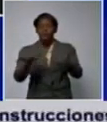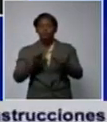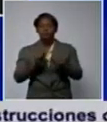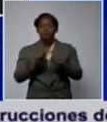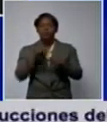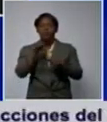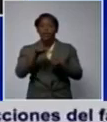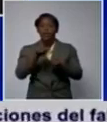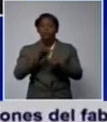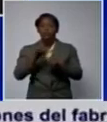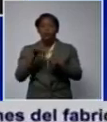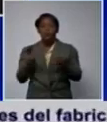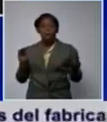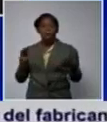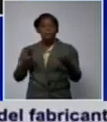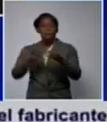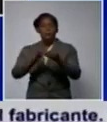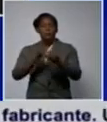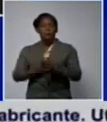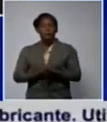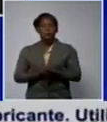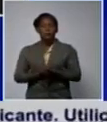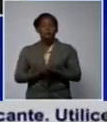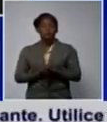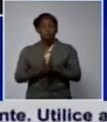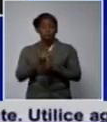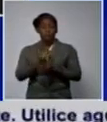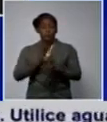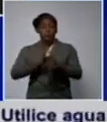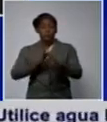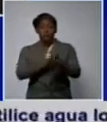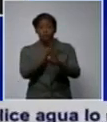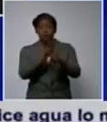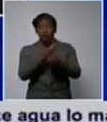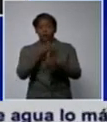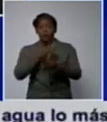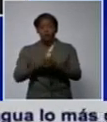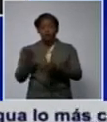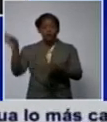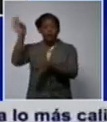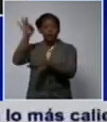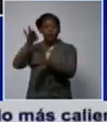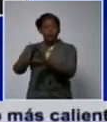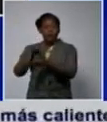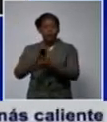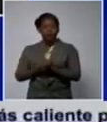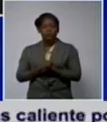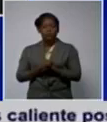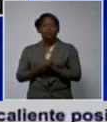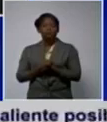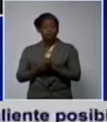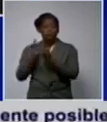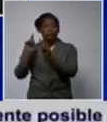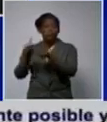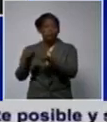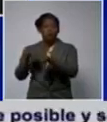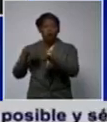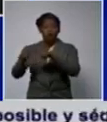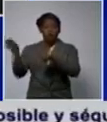transmitidas por artrópodos, en este caso por el mosquito Aedes aegypti. dengue, zika y